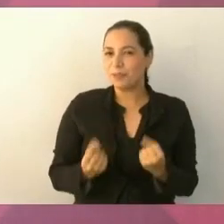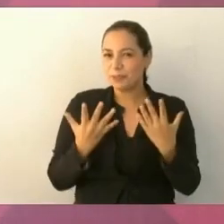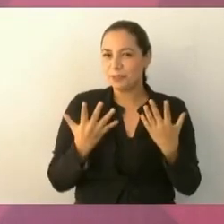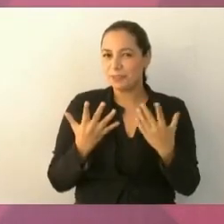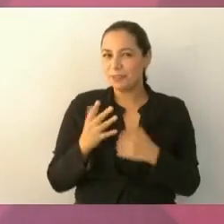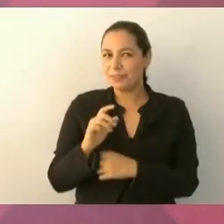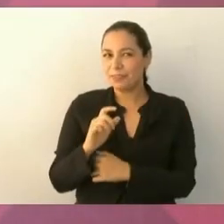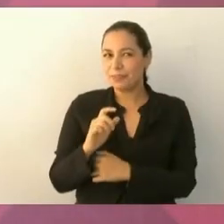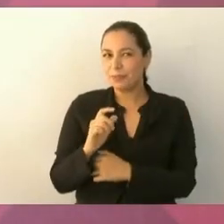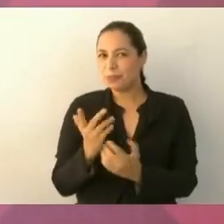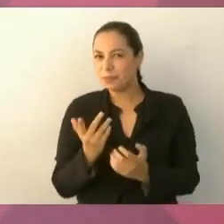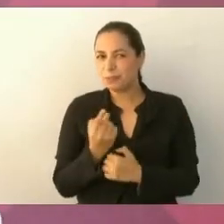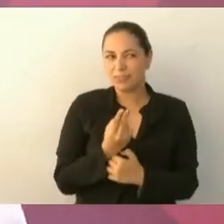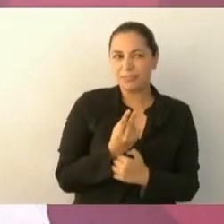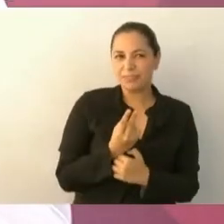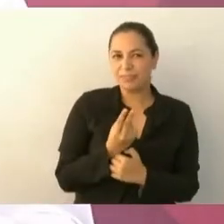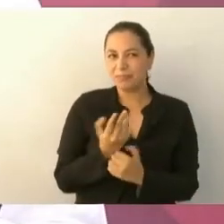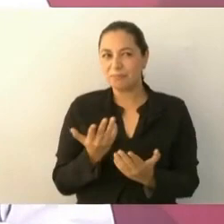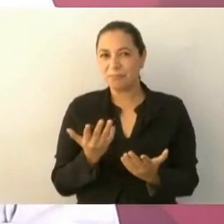25, bueno,